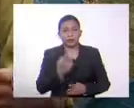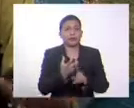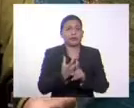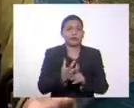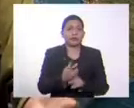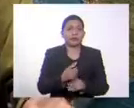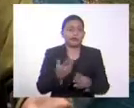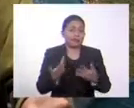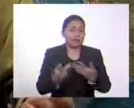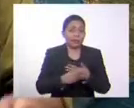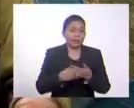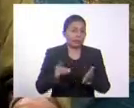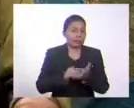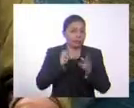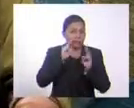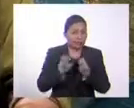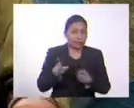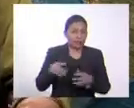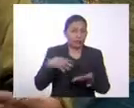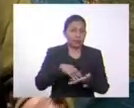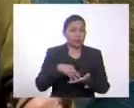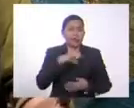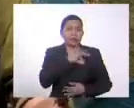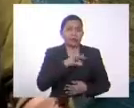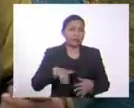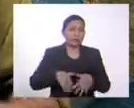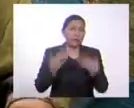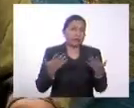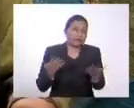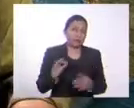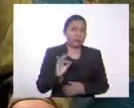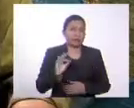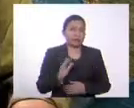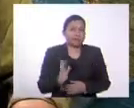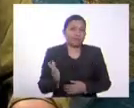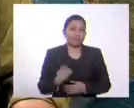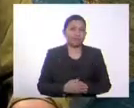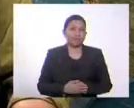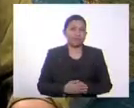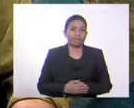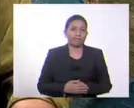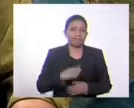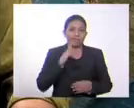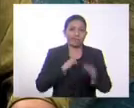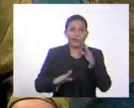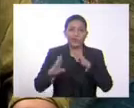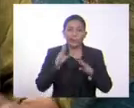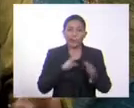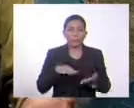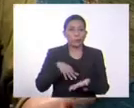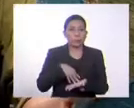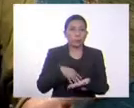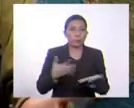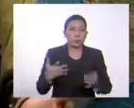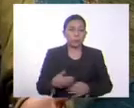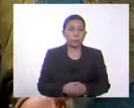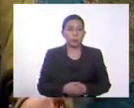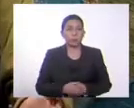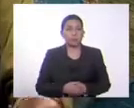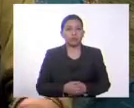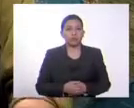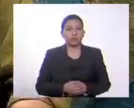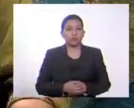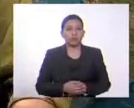expresar una frustración de parte de la población y es uno, digamos, de los temas que son muy importantes en la impartición